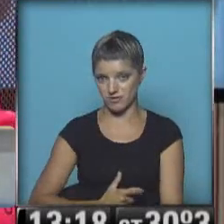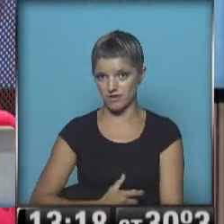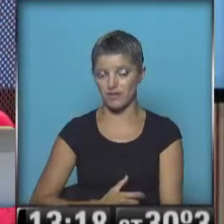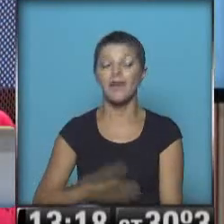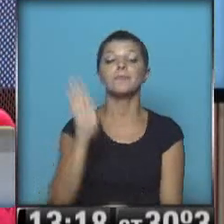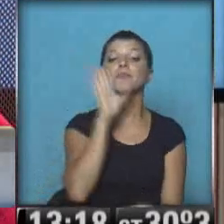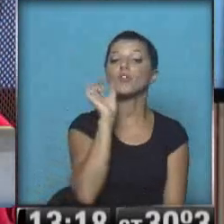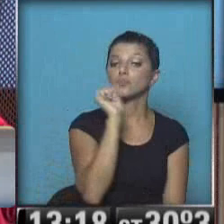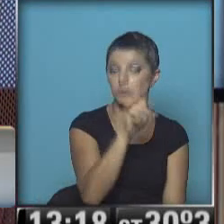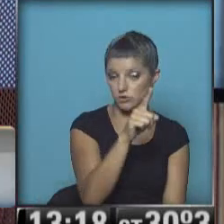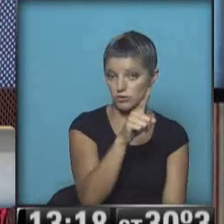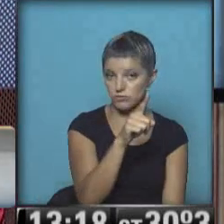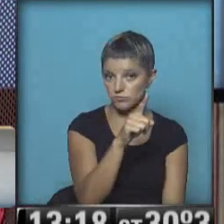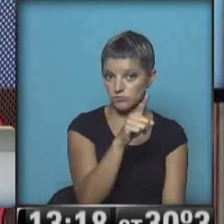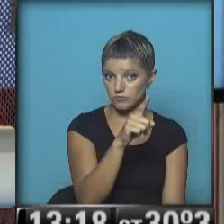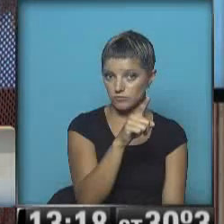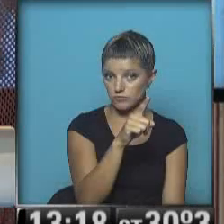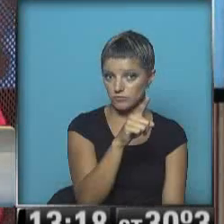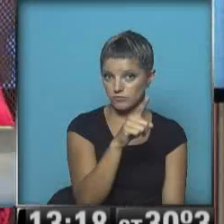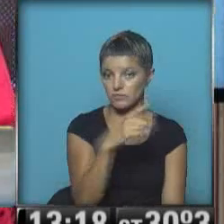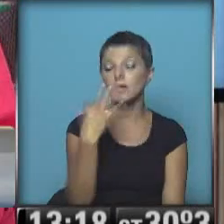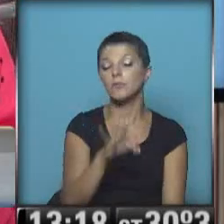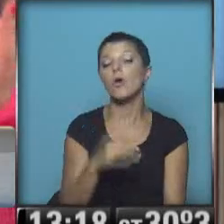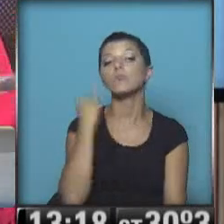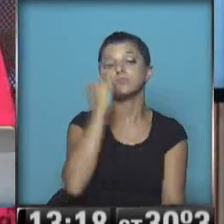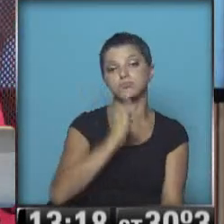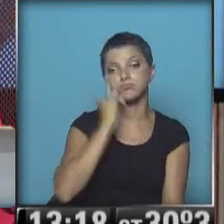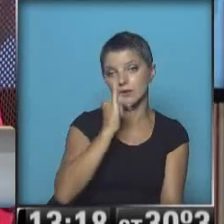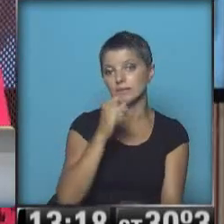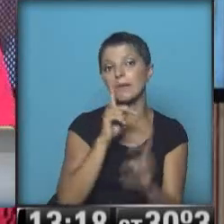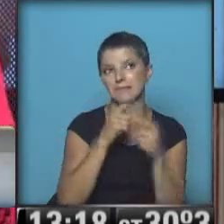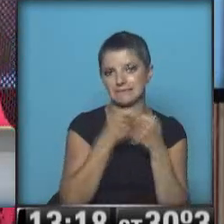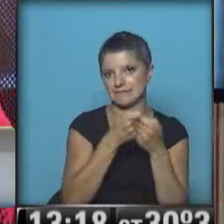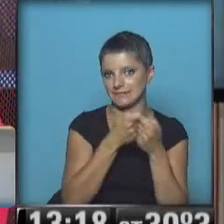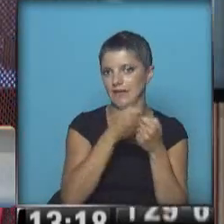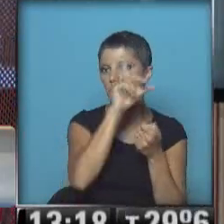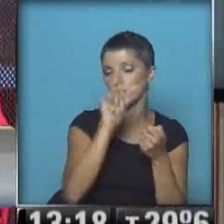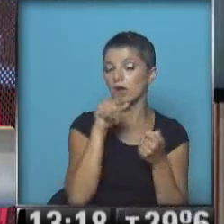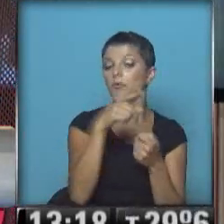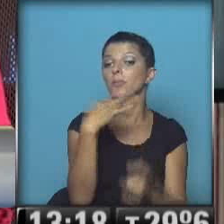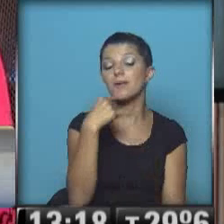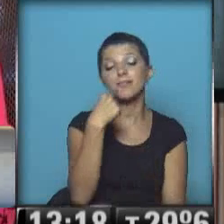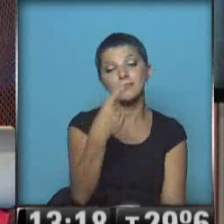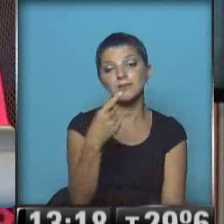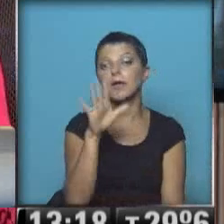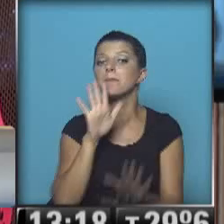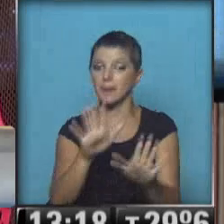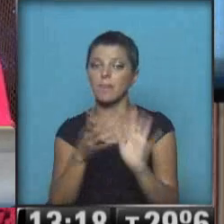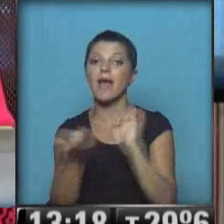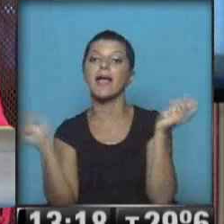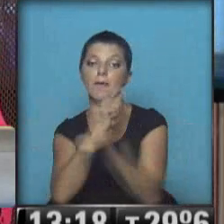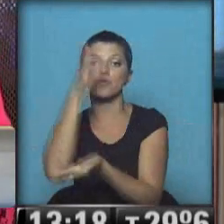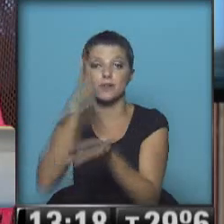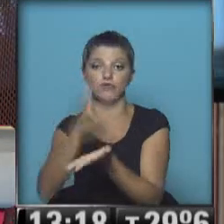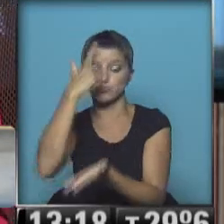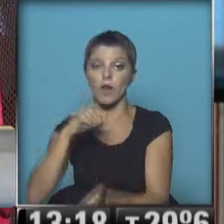Unidos o Roberta Jackson tuvo que decir también muy presionada por los republicanos que esperaba cambios en los derechos humanos